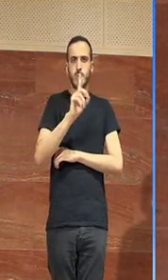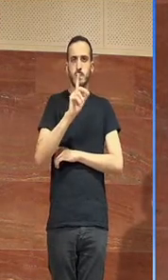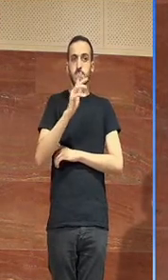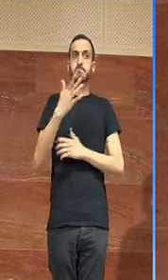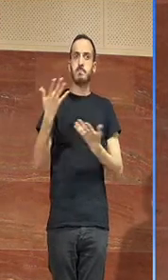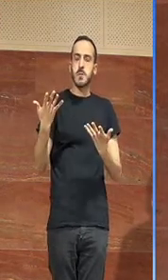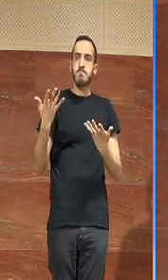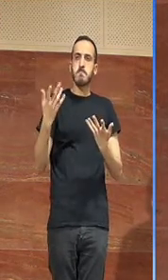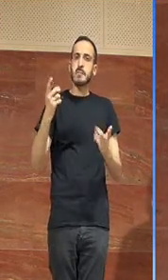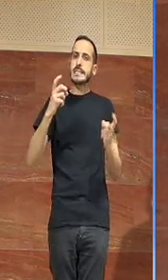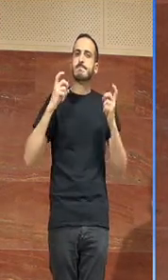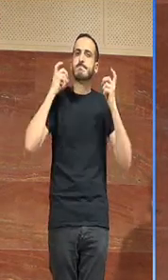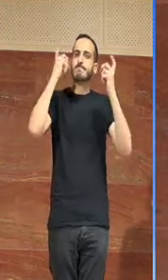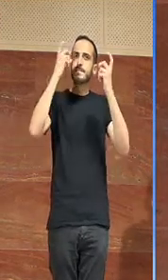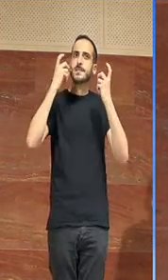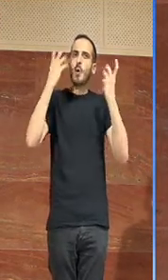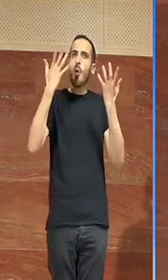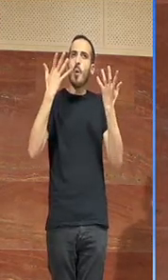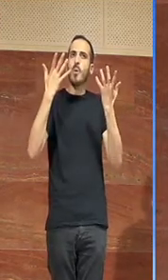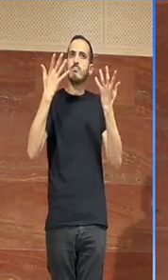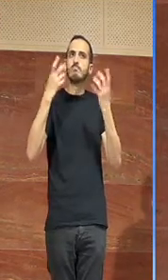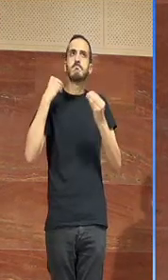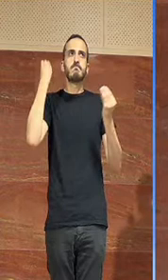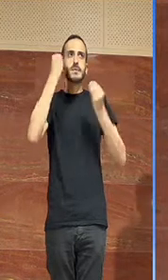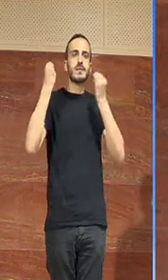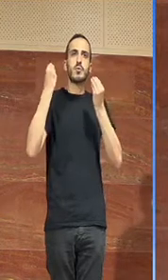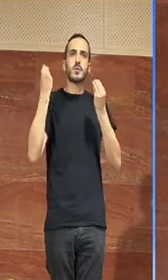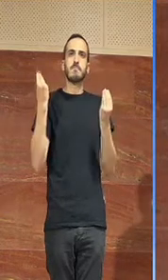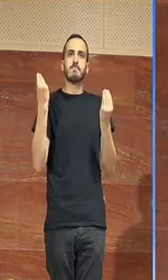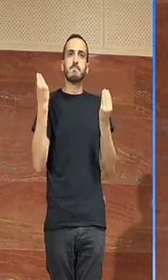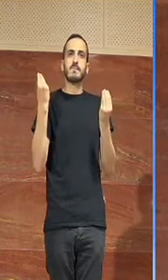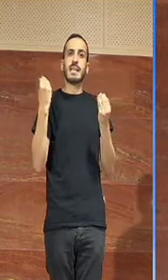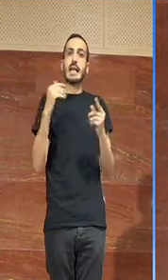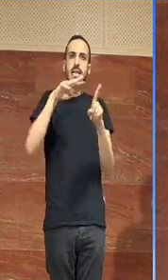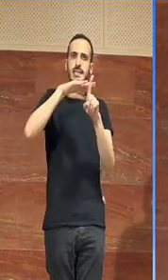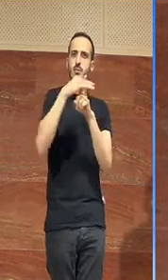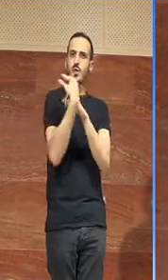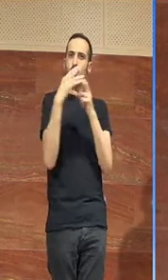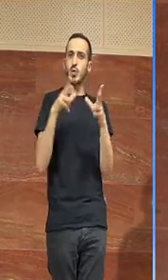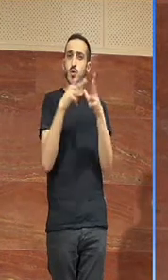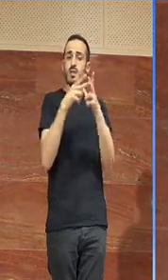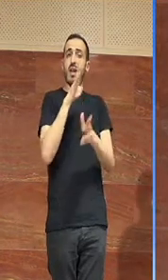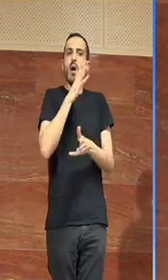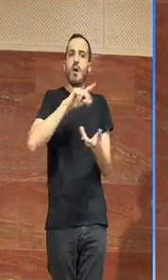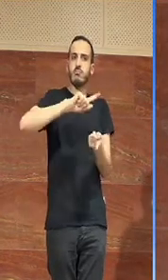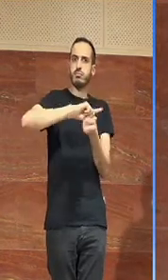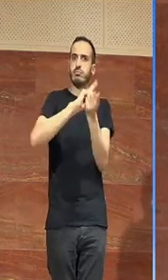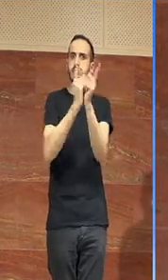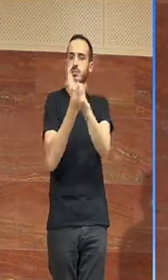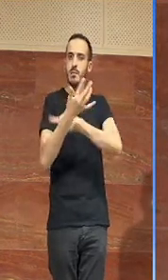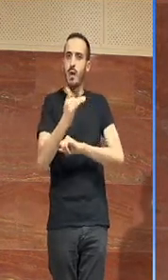sin embargo, nos parecía que era constatar que algo estaba cambiando en nuestro modo de vivir en las